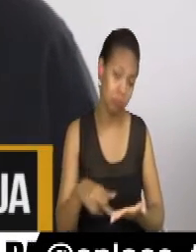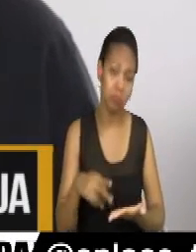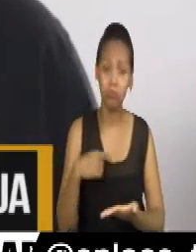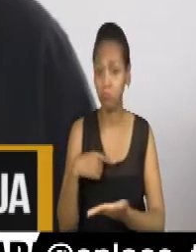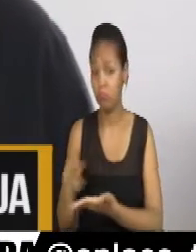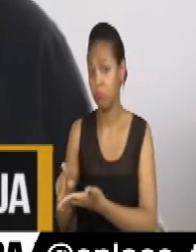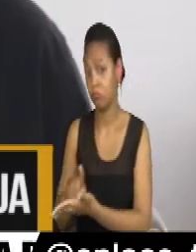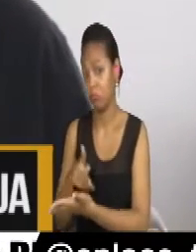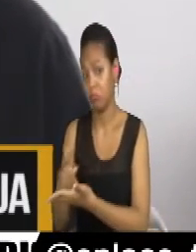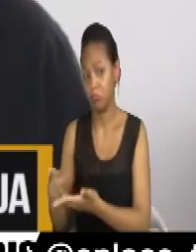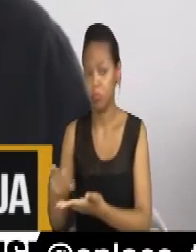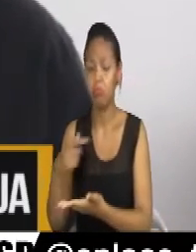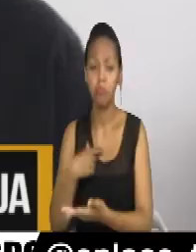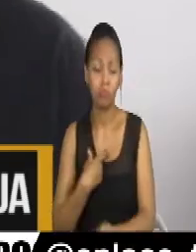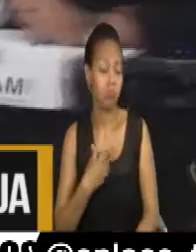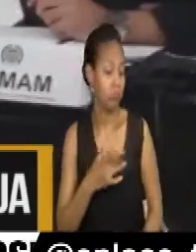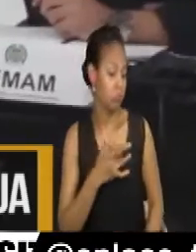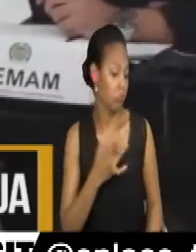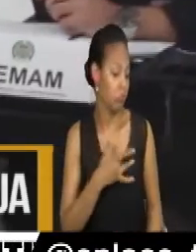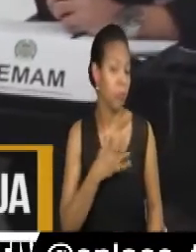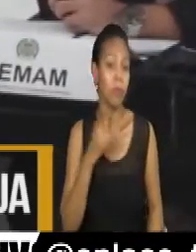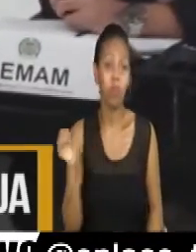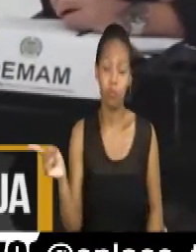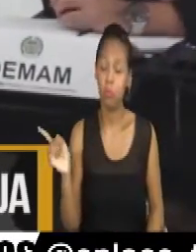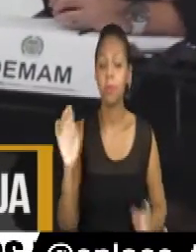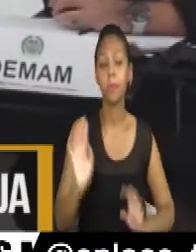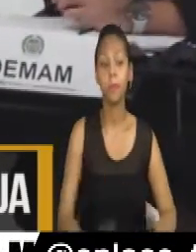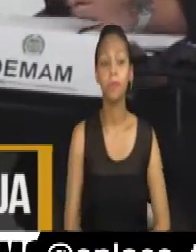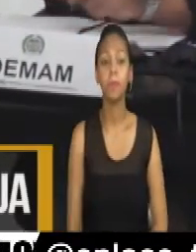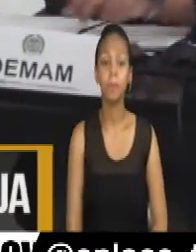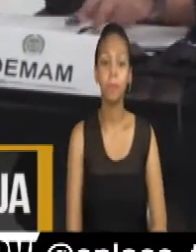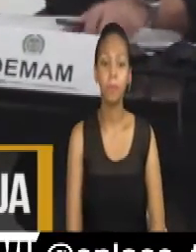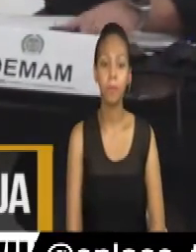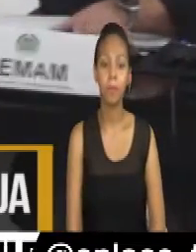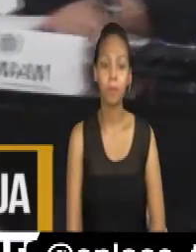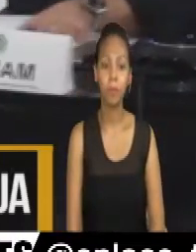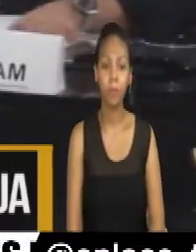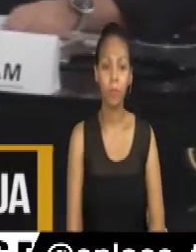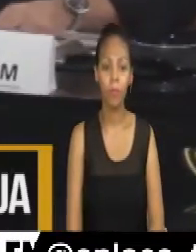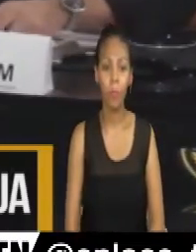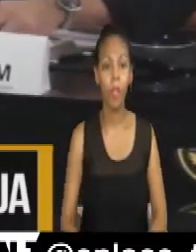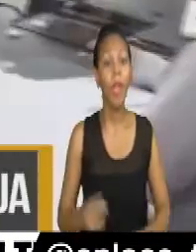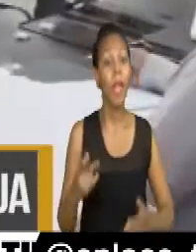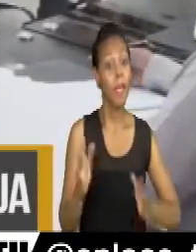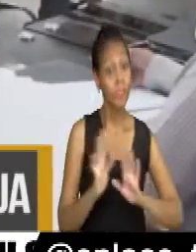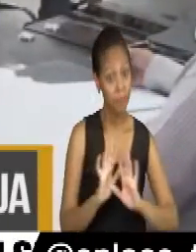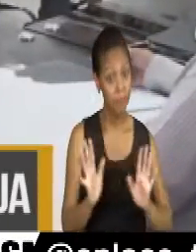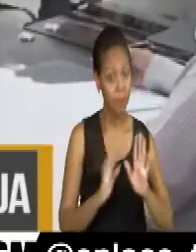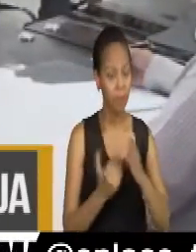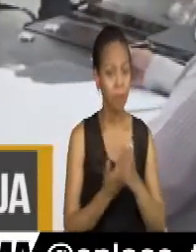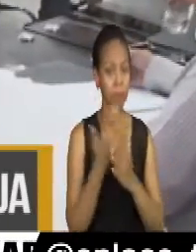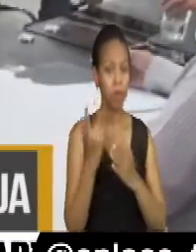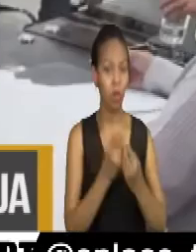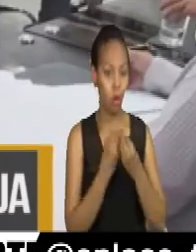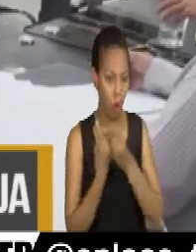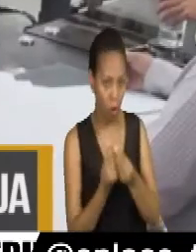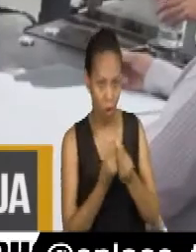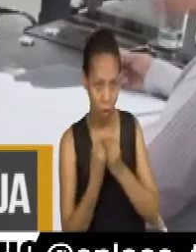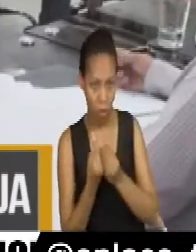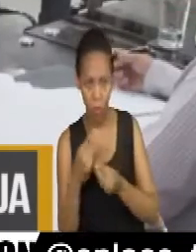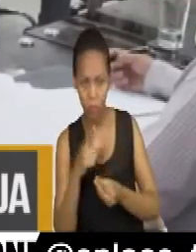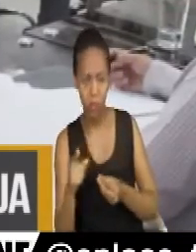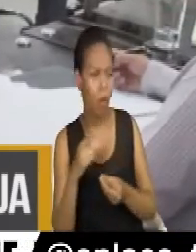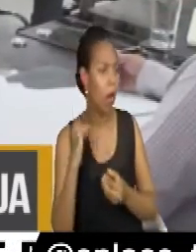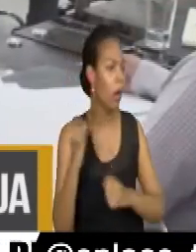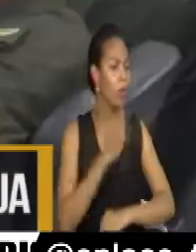deseo frente a esta revocatoria del mandato. Entre tanto, se tiene previsto desarrollar un consejo de seguridad con la fuerza pública y militar para tomar